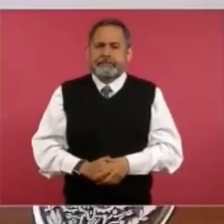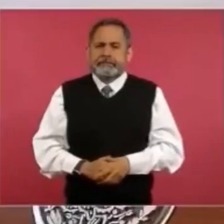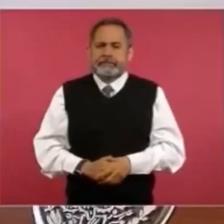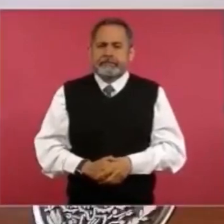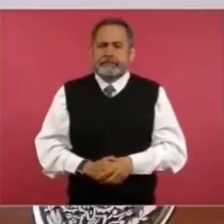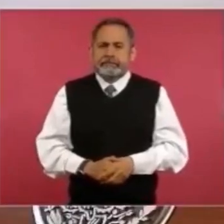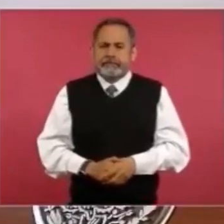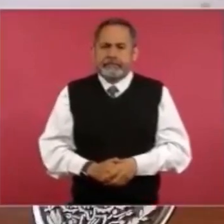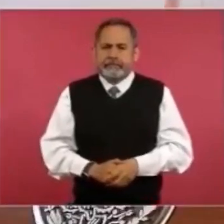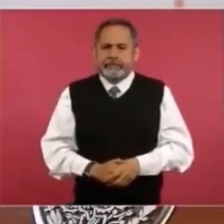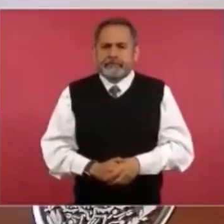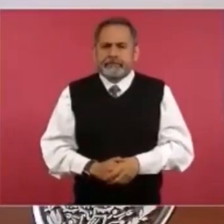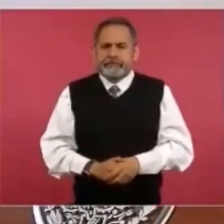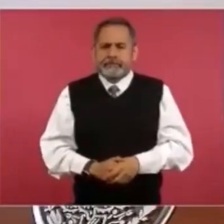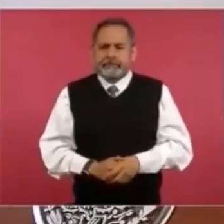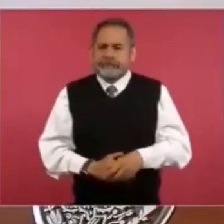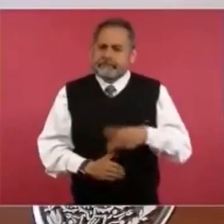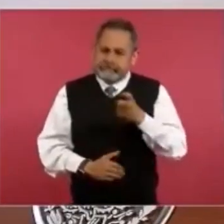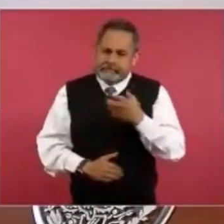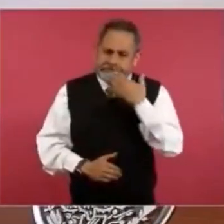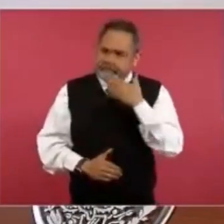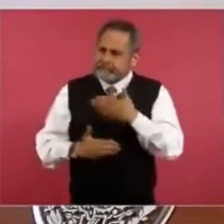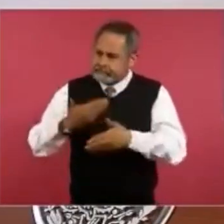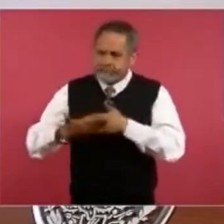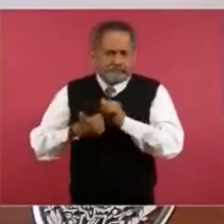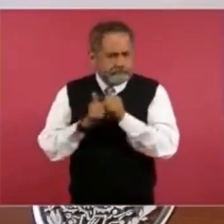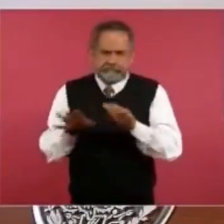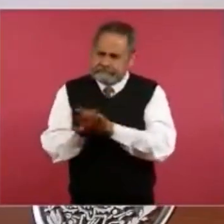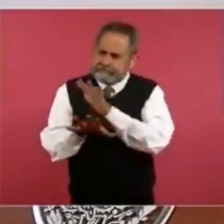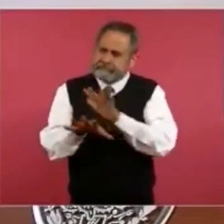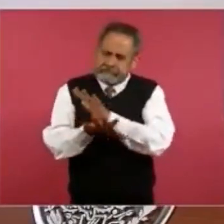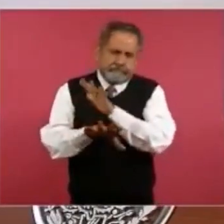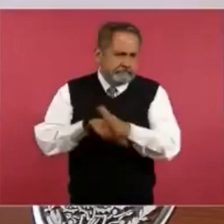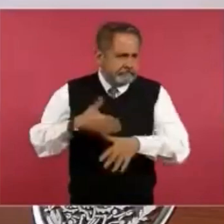y eso es una renovación.